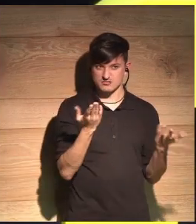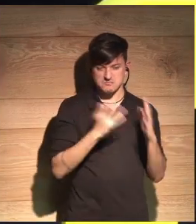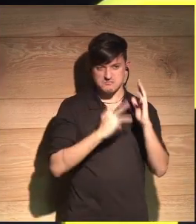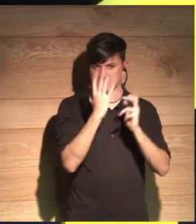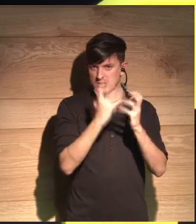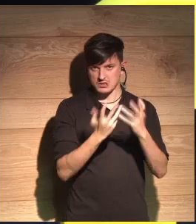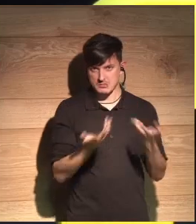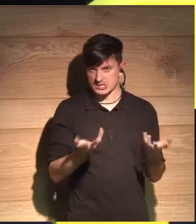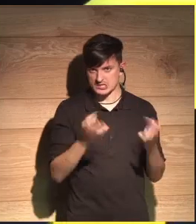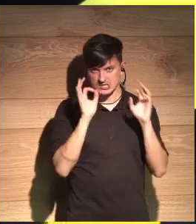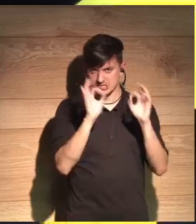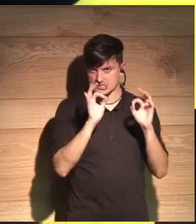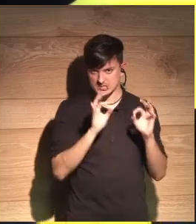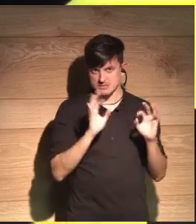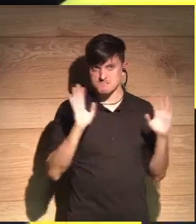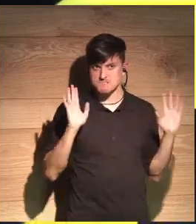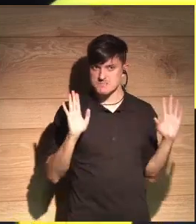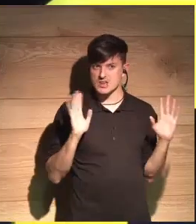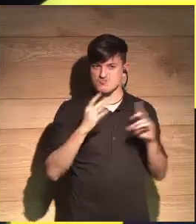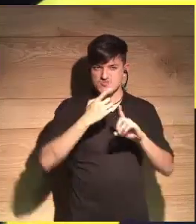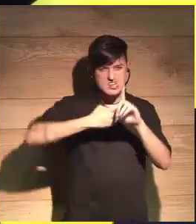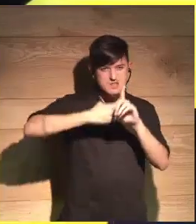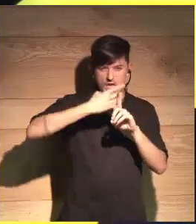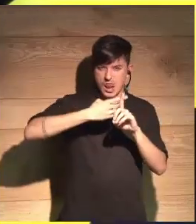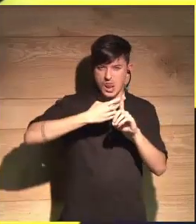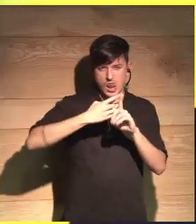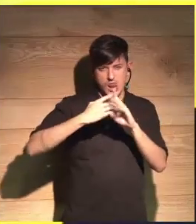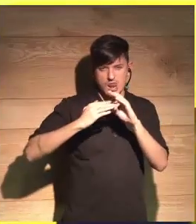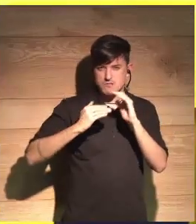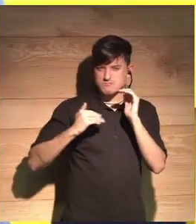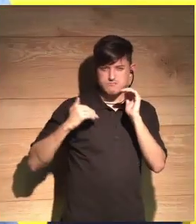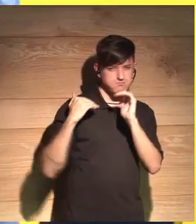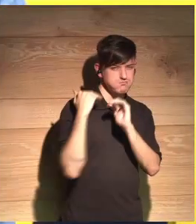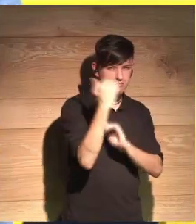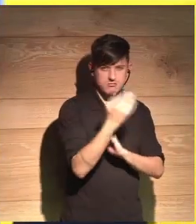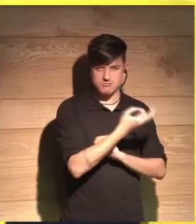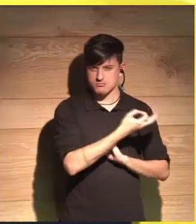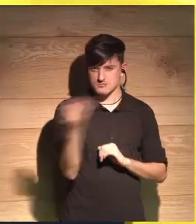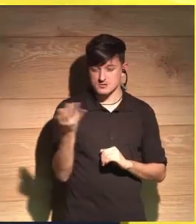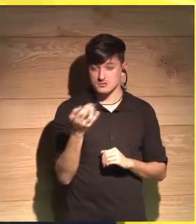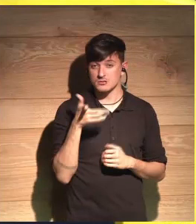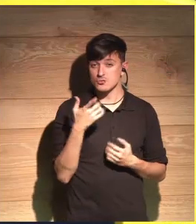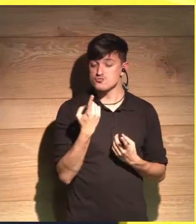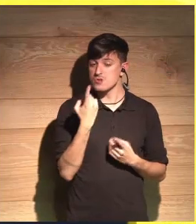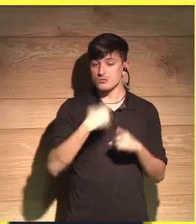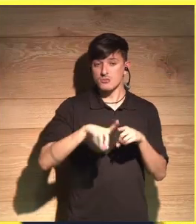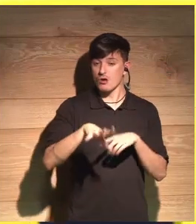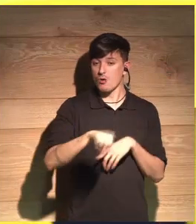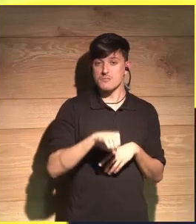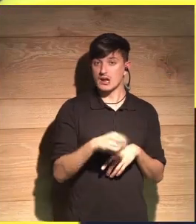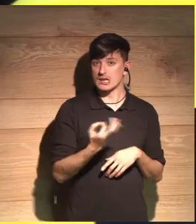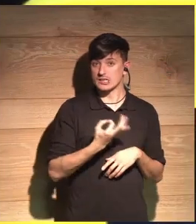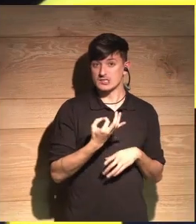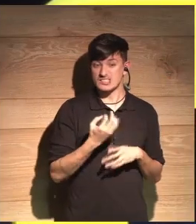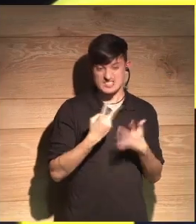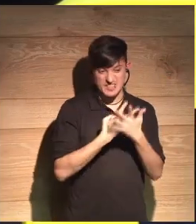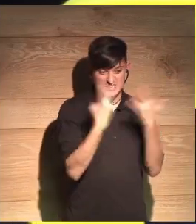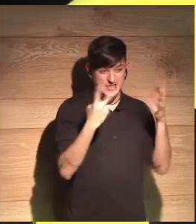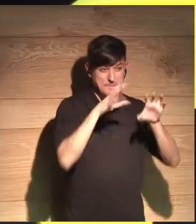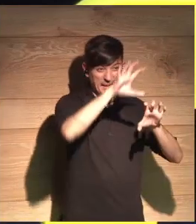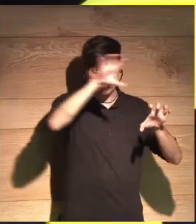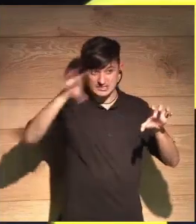matemática algorítmica hecha a un nivel impresionante una de las cosas que se ha comprado son como decía en 17